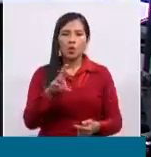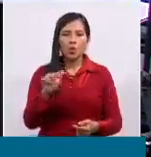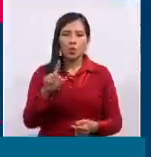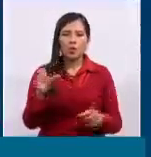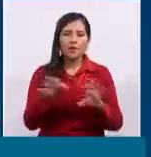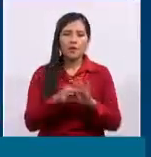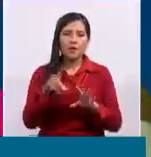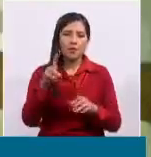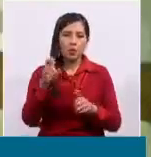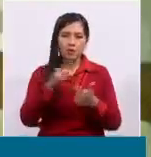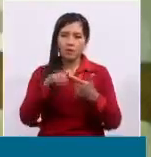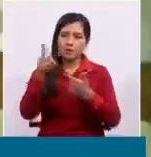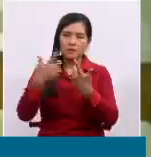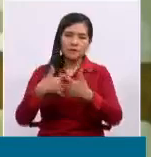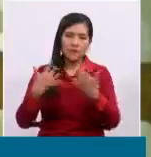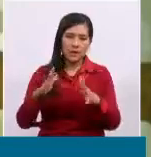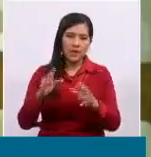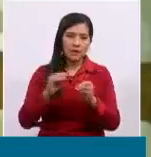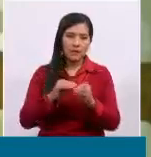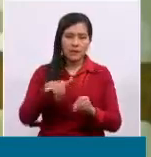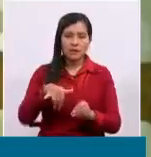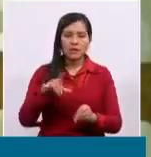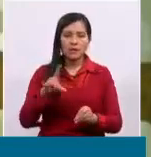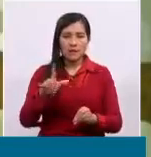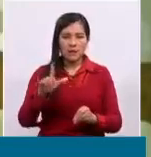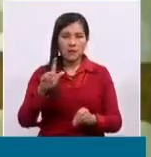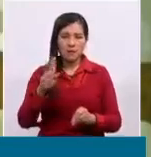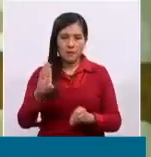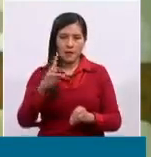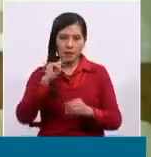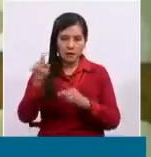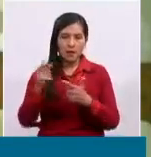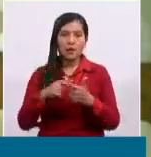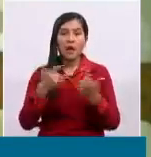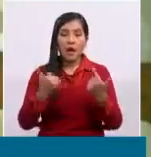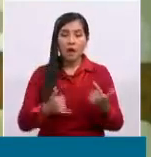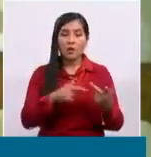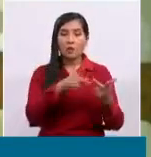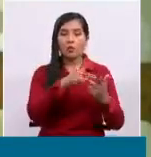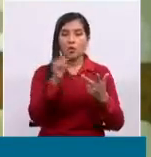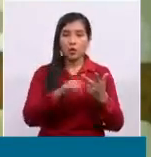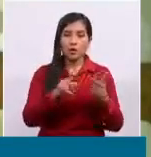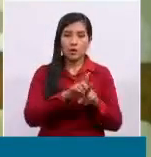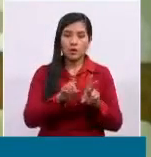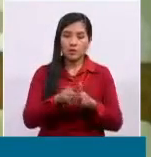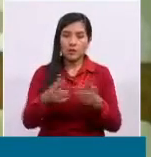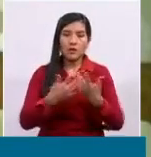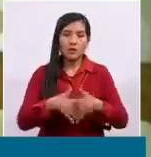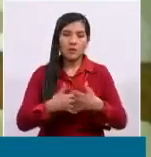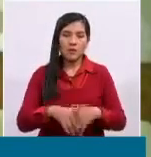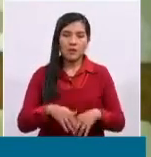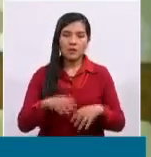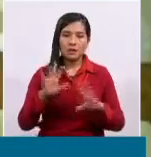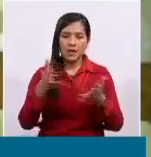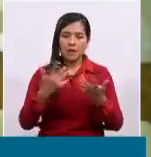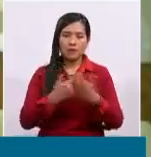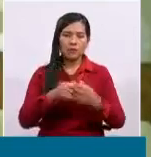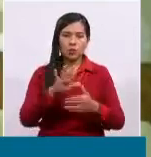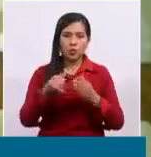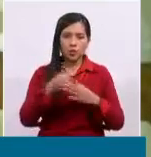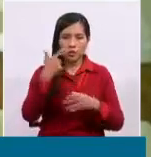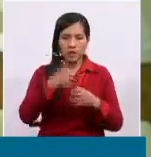de la planta de YPI de la empresa Yacimientos de Litio Boliviano. Ahora, con este proyecto encarado por la empresa boliviana de industrialización